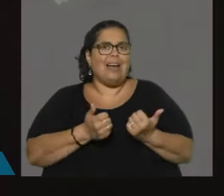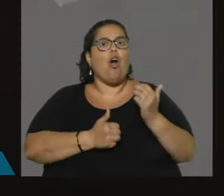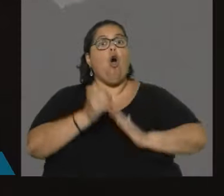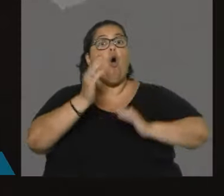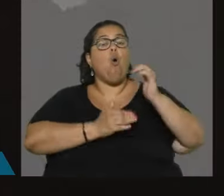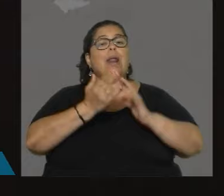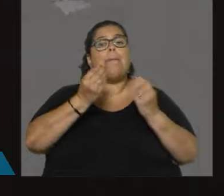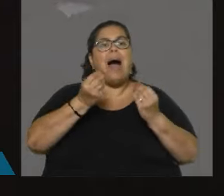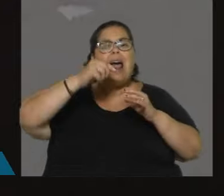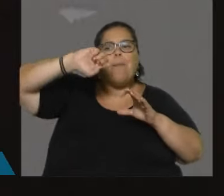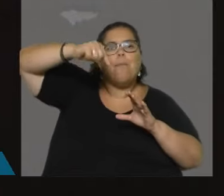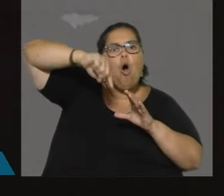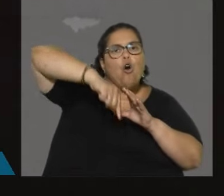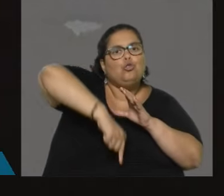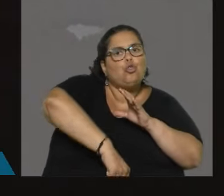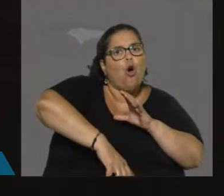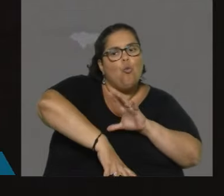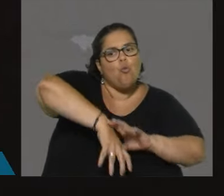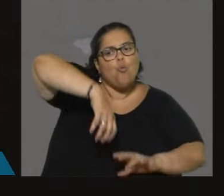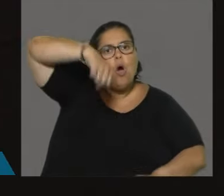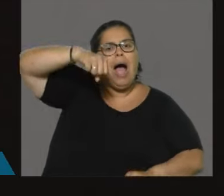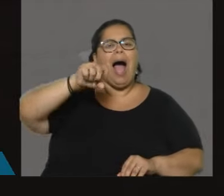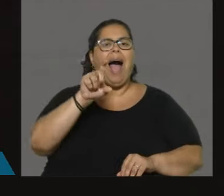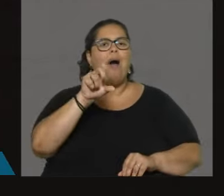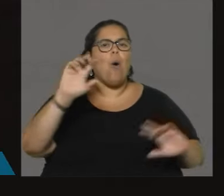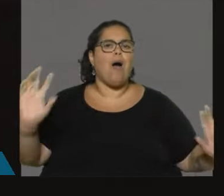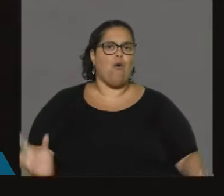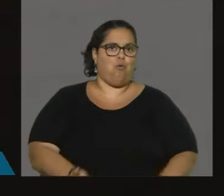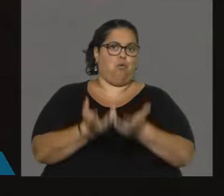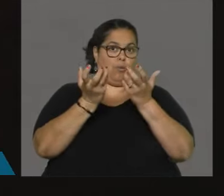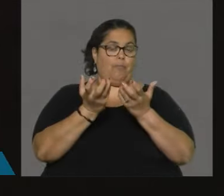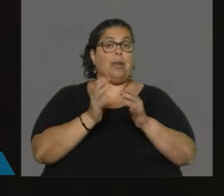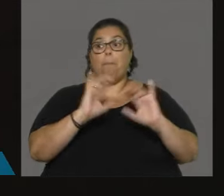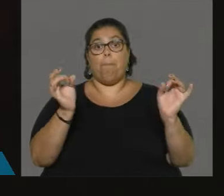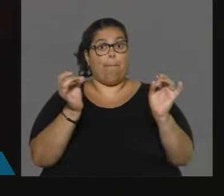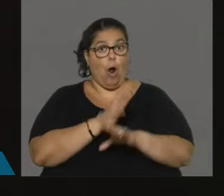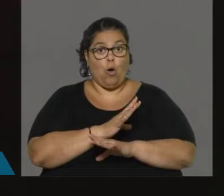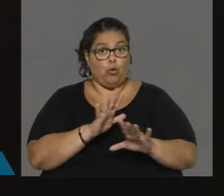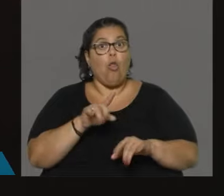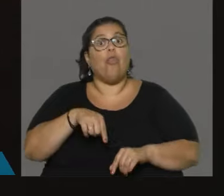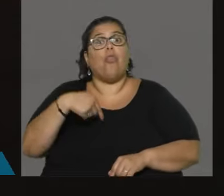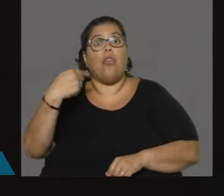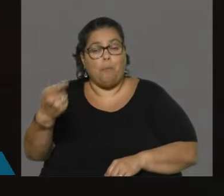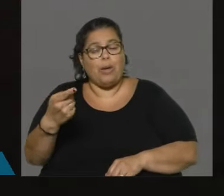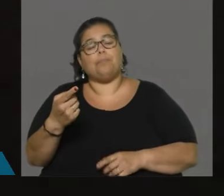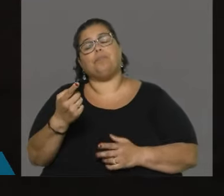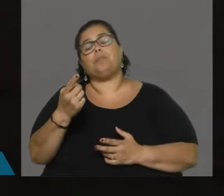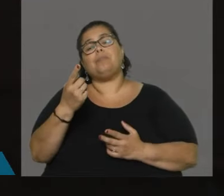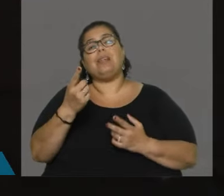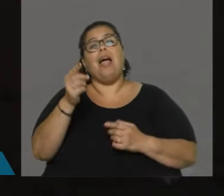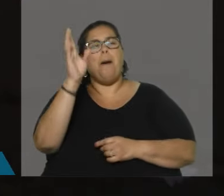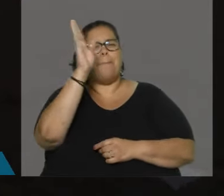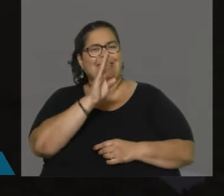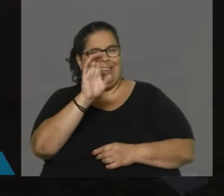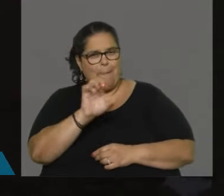de la perforación termal también con fondos propios de la intendencia contratados directamente por una empresa brasileña Y de esa manera vamos a tener